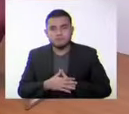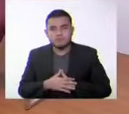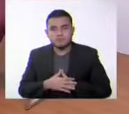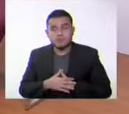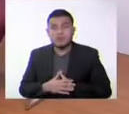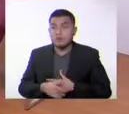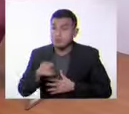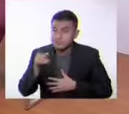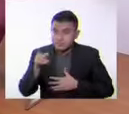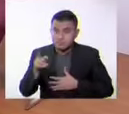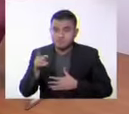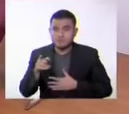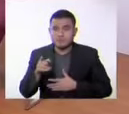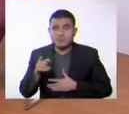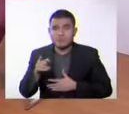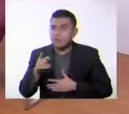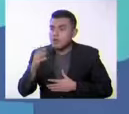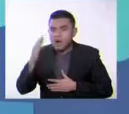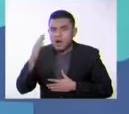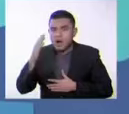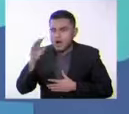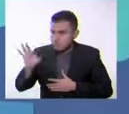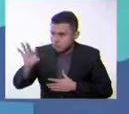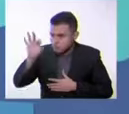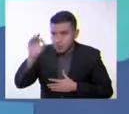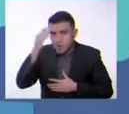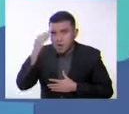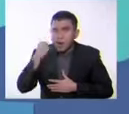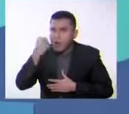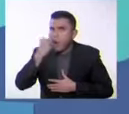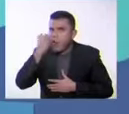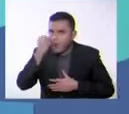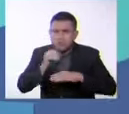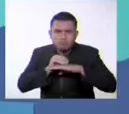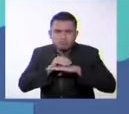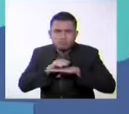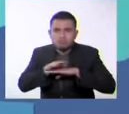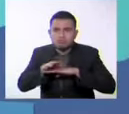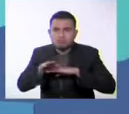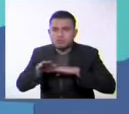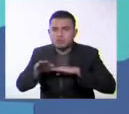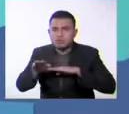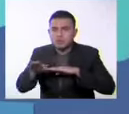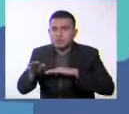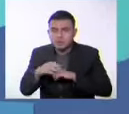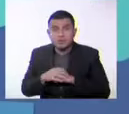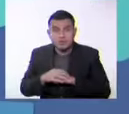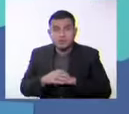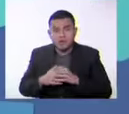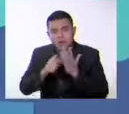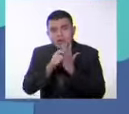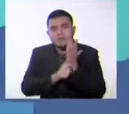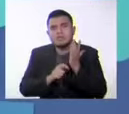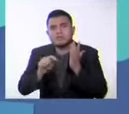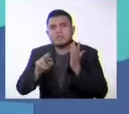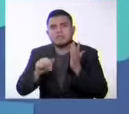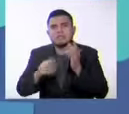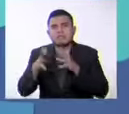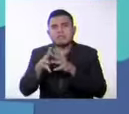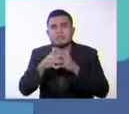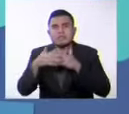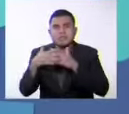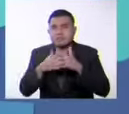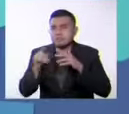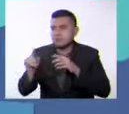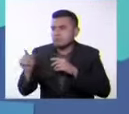definida como una joven influyente. De hecho, como el video lo menciona, la revista Time de Estados Unidos la ha colocado como de